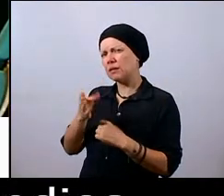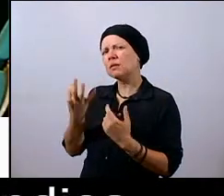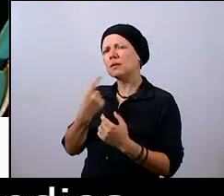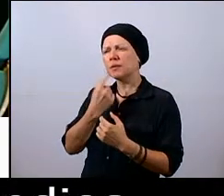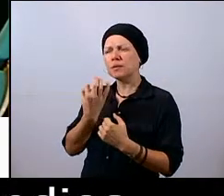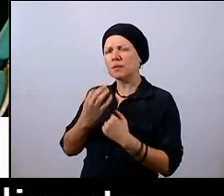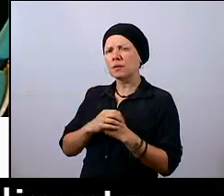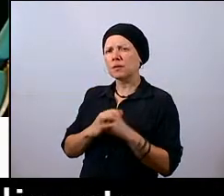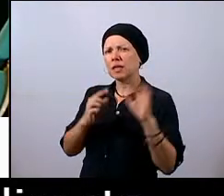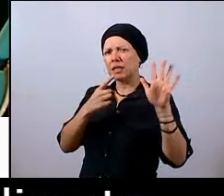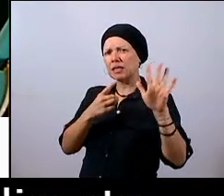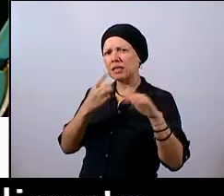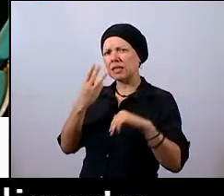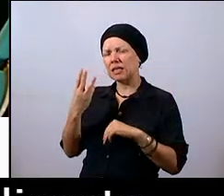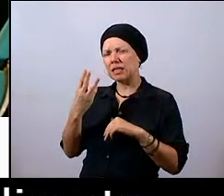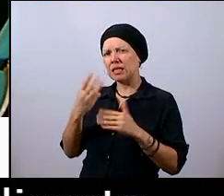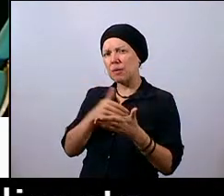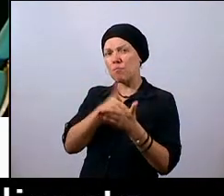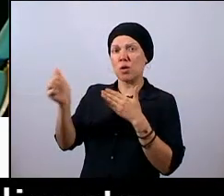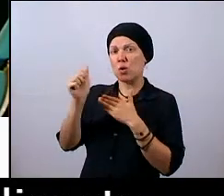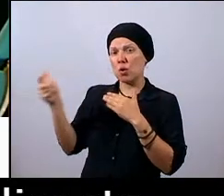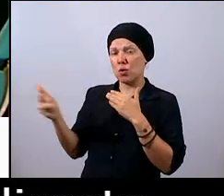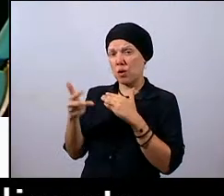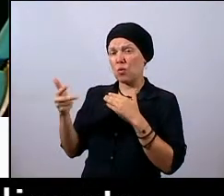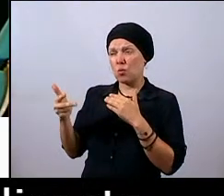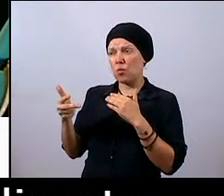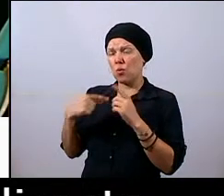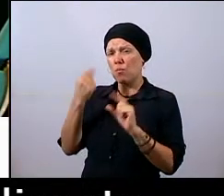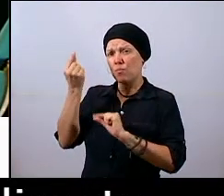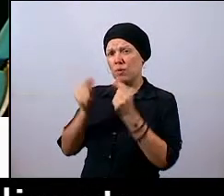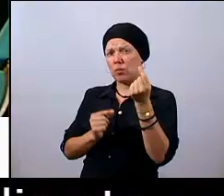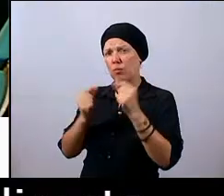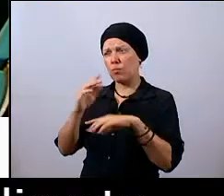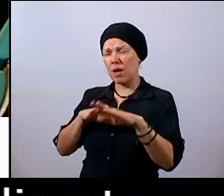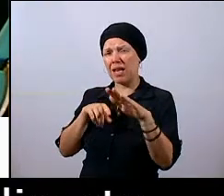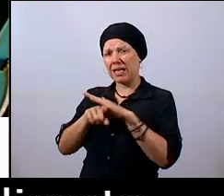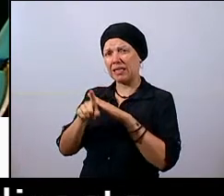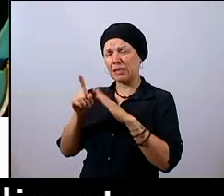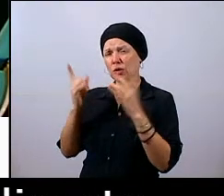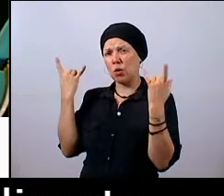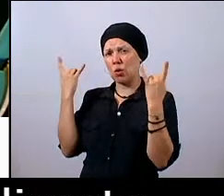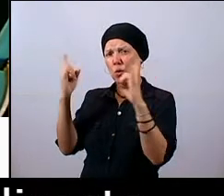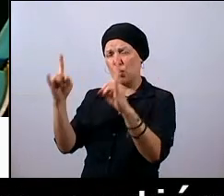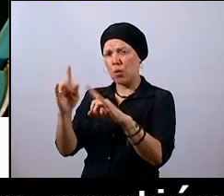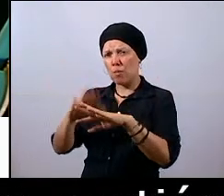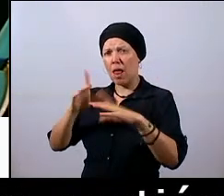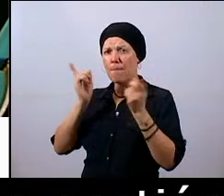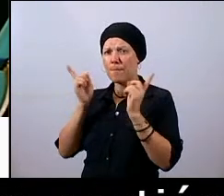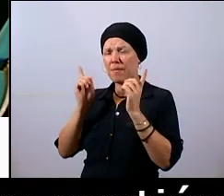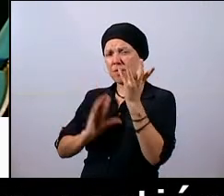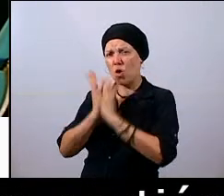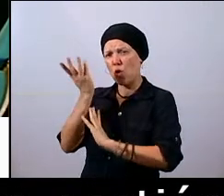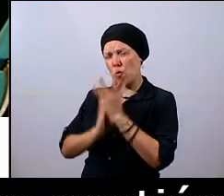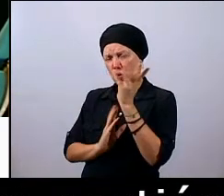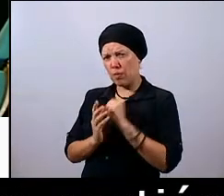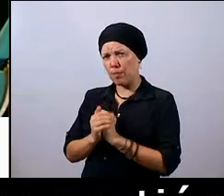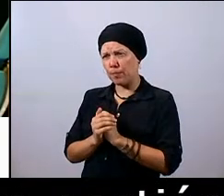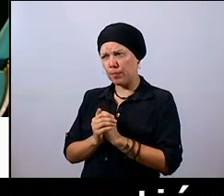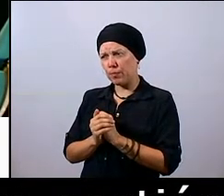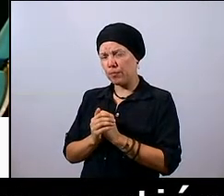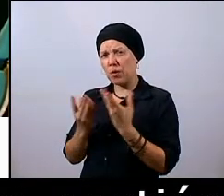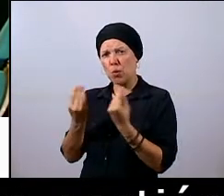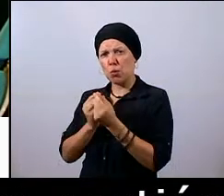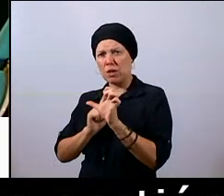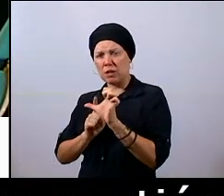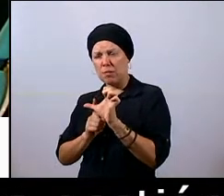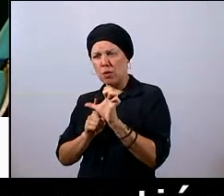de los 63 millones de euros presupuestados para gestión forestal, para prevención de incendios forestales, la Junta de